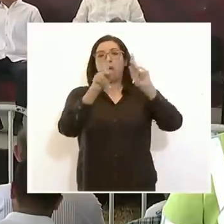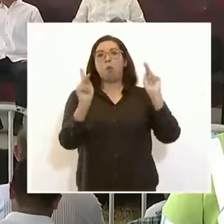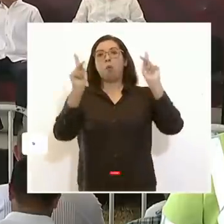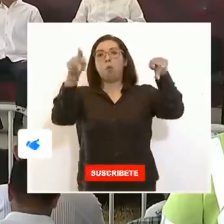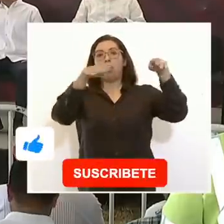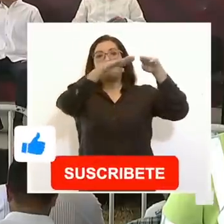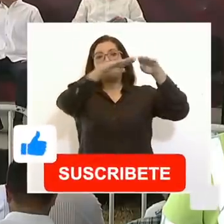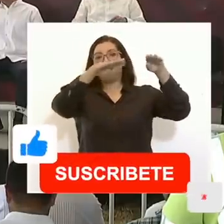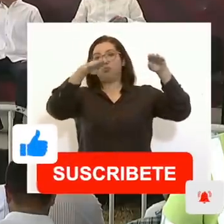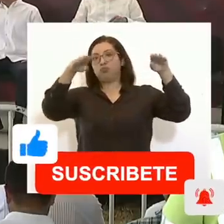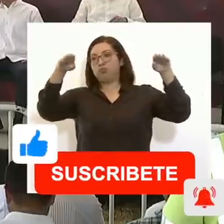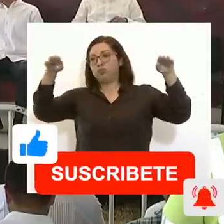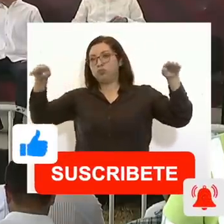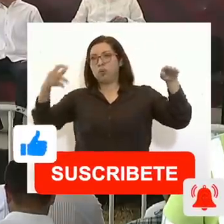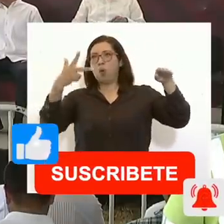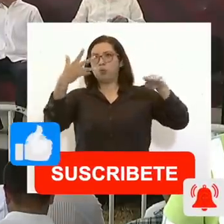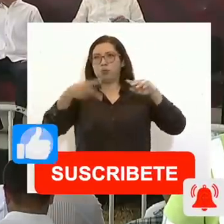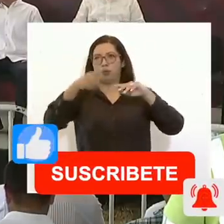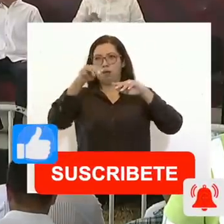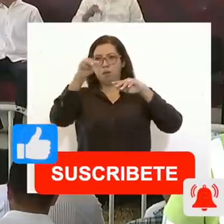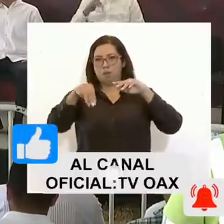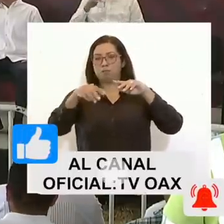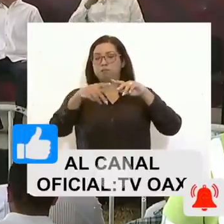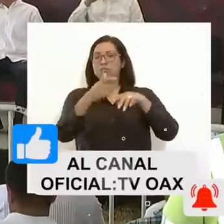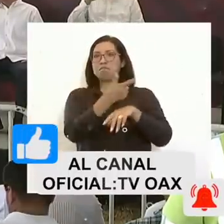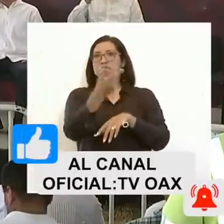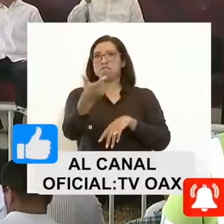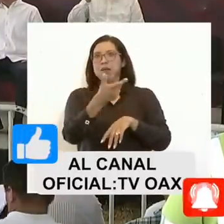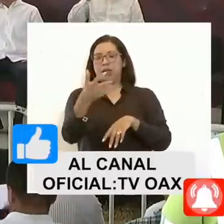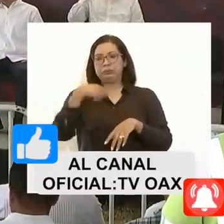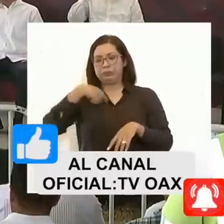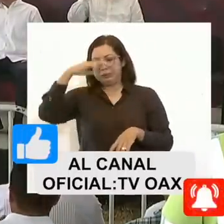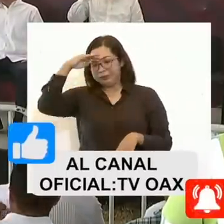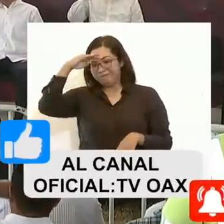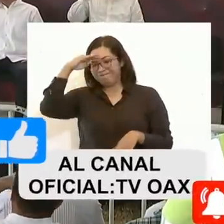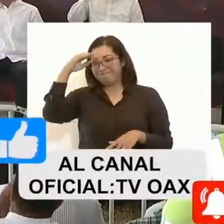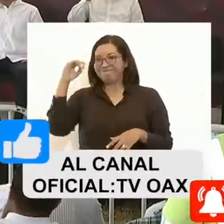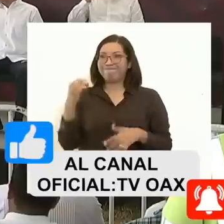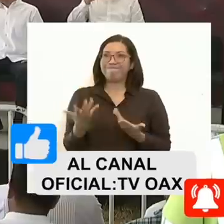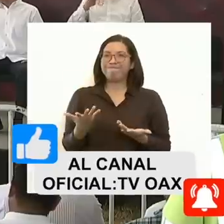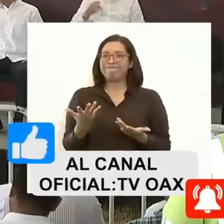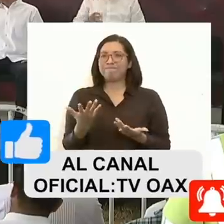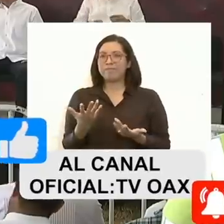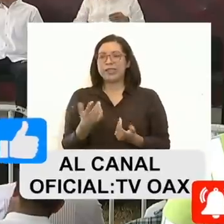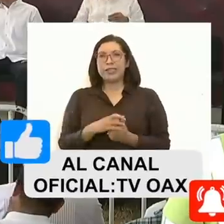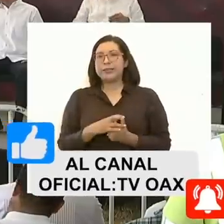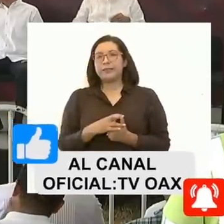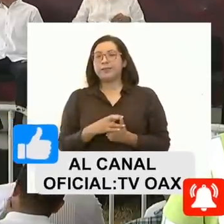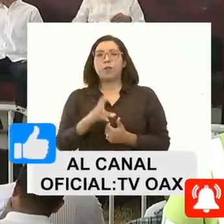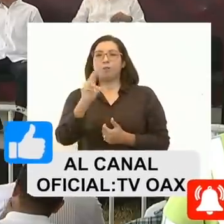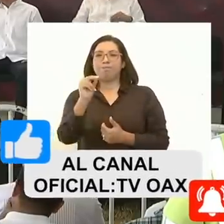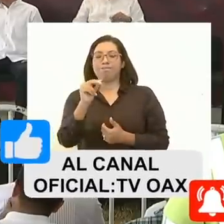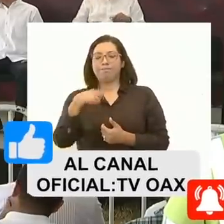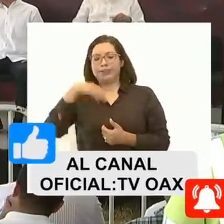los más de 8 kilómetros. Y dijimos, no puede ser de